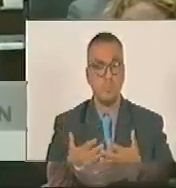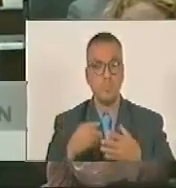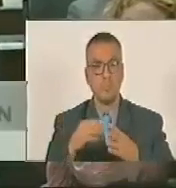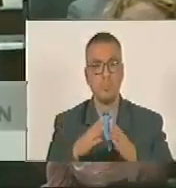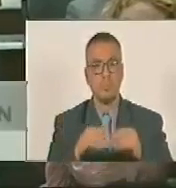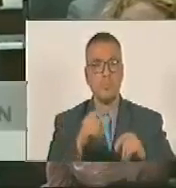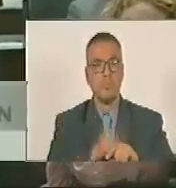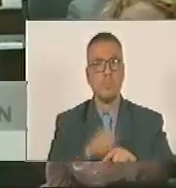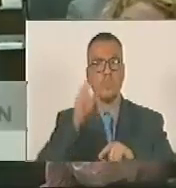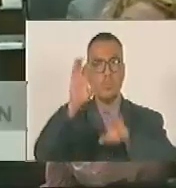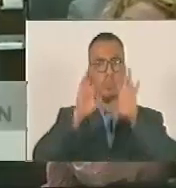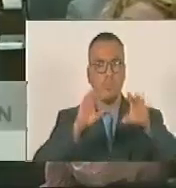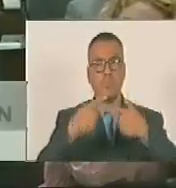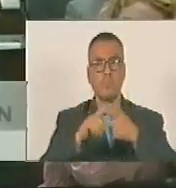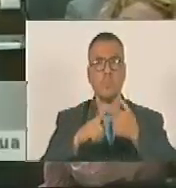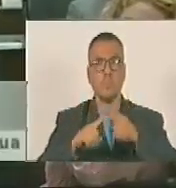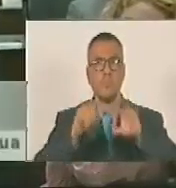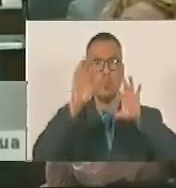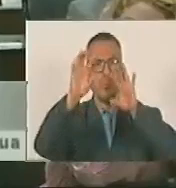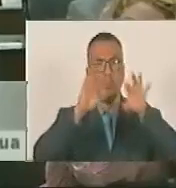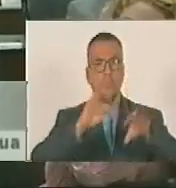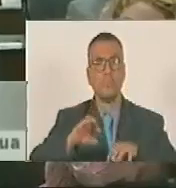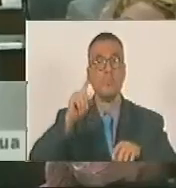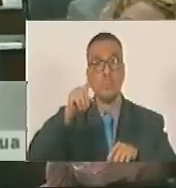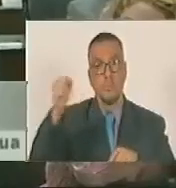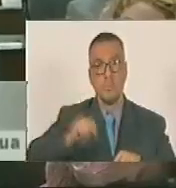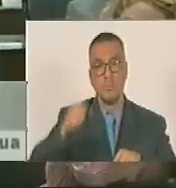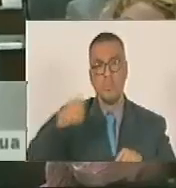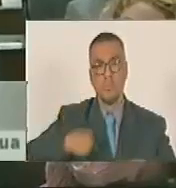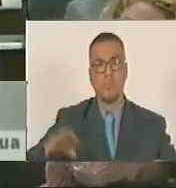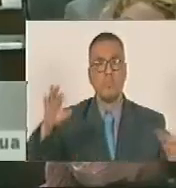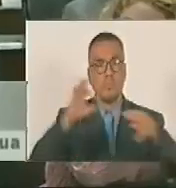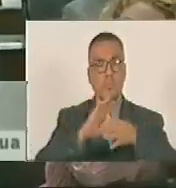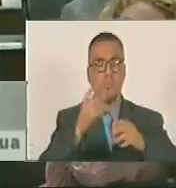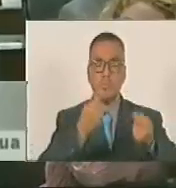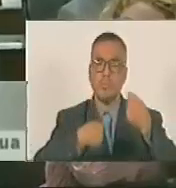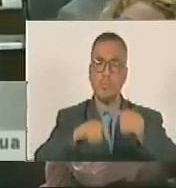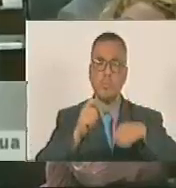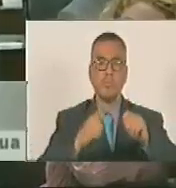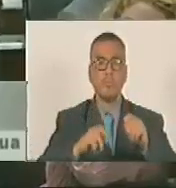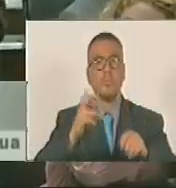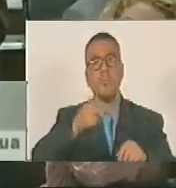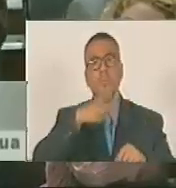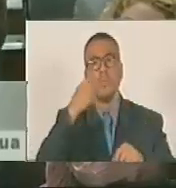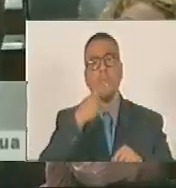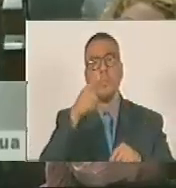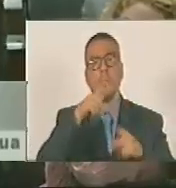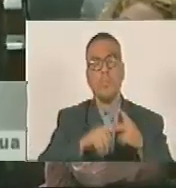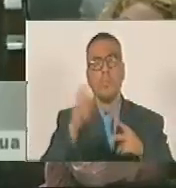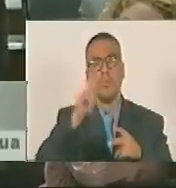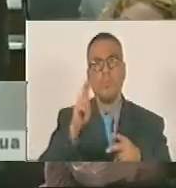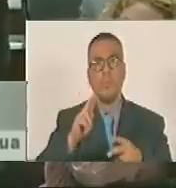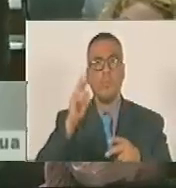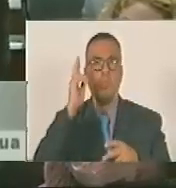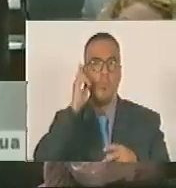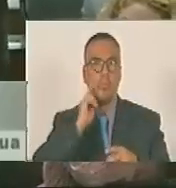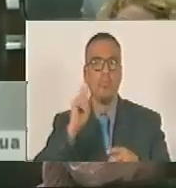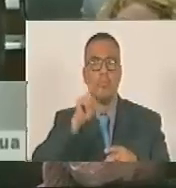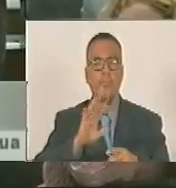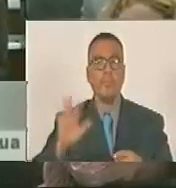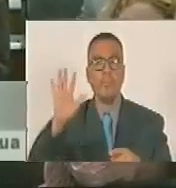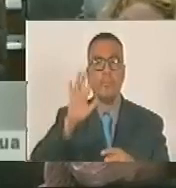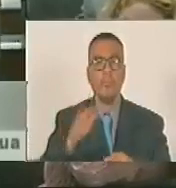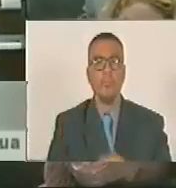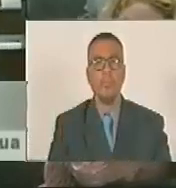reciben ese país y cualquier otro país si tienen vínculos comerciales y políticos con la República Bolivariana de